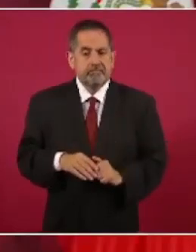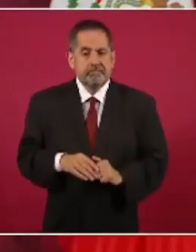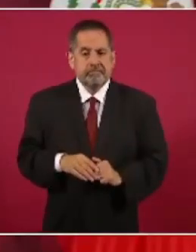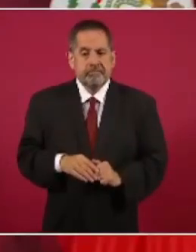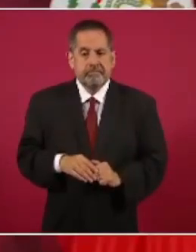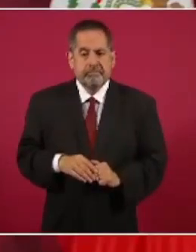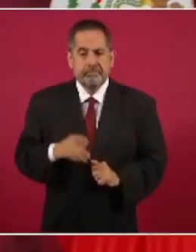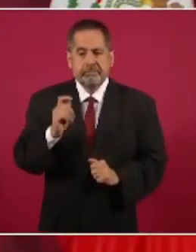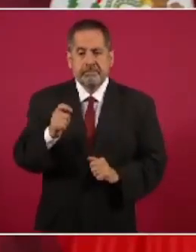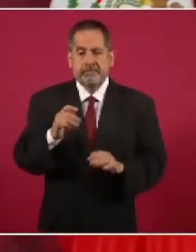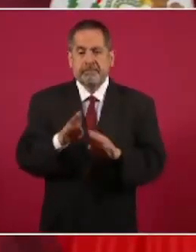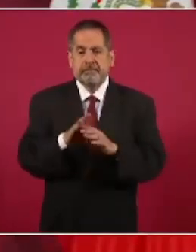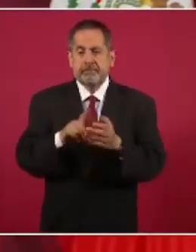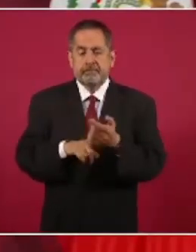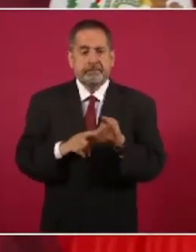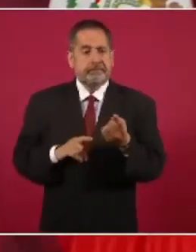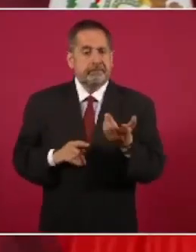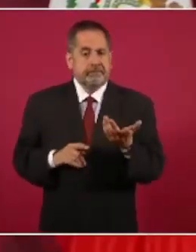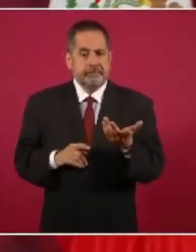por